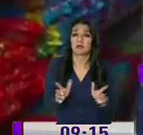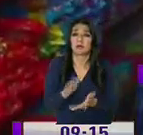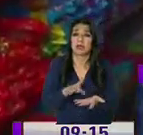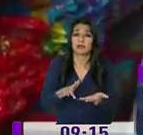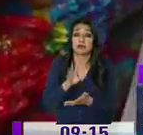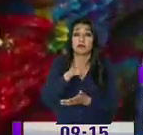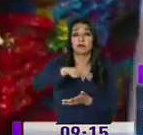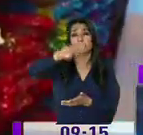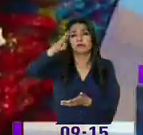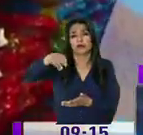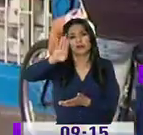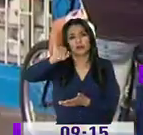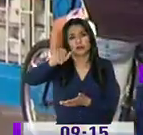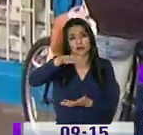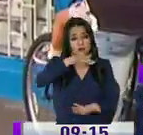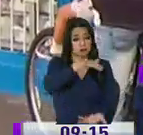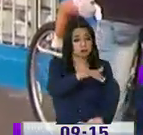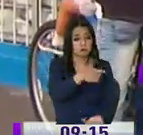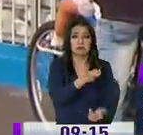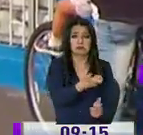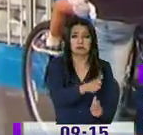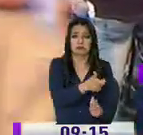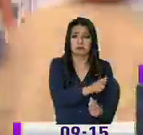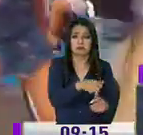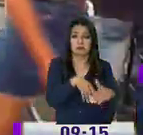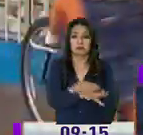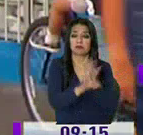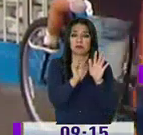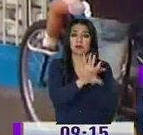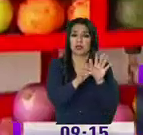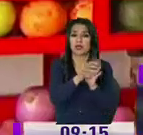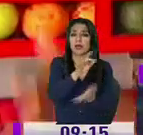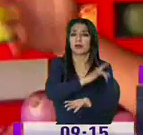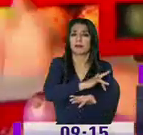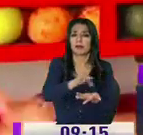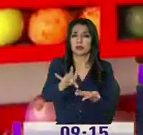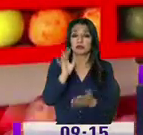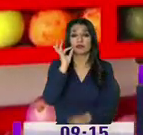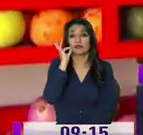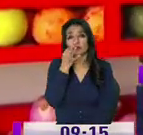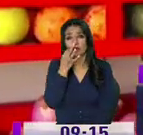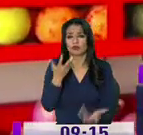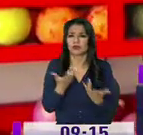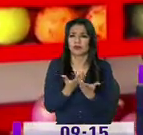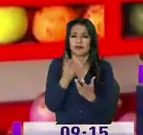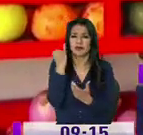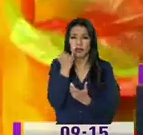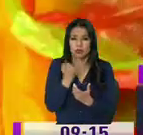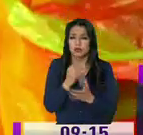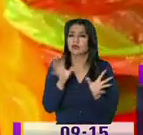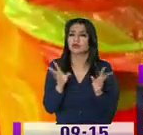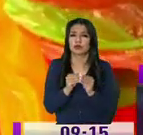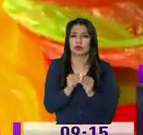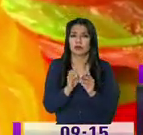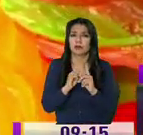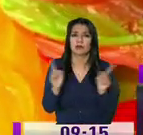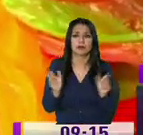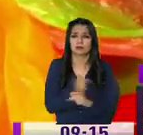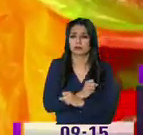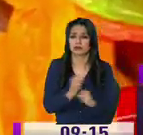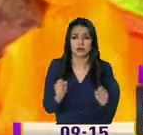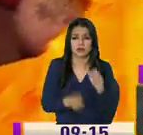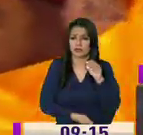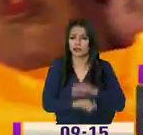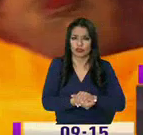Hay un saco de papa que está en el servidor. Las bodegas están vacías. Algunos dicen que escondemos la fruta, las verduras, pero es imposible esconder las